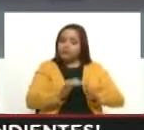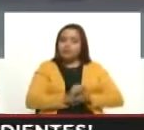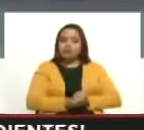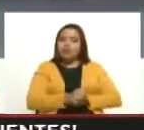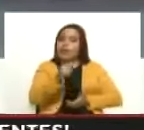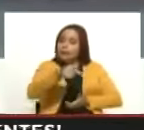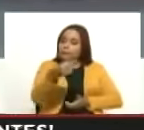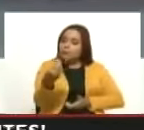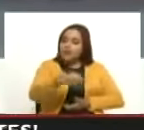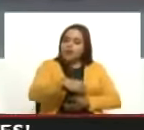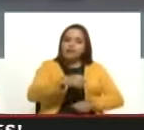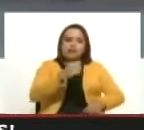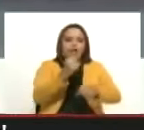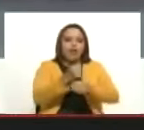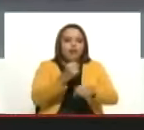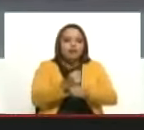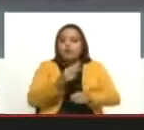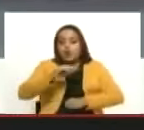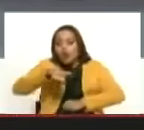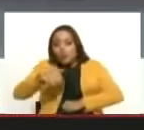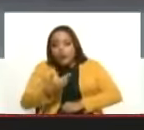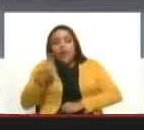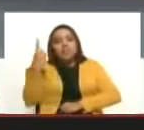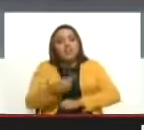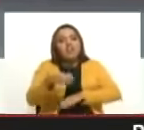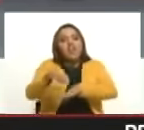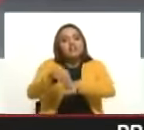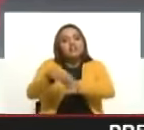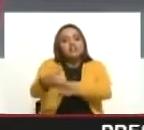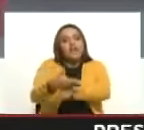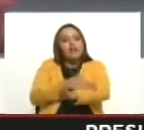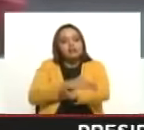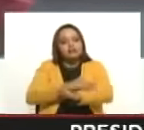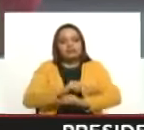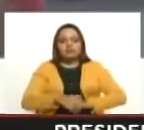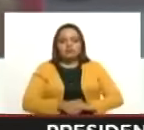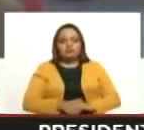Eso es más trabajo. Quien no pueda tiene que decirlo con tiempo,